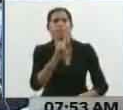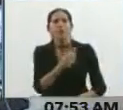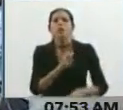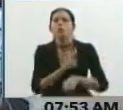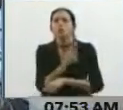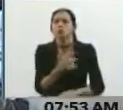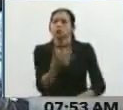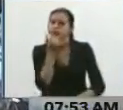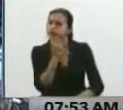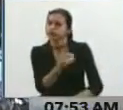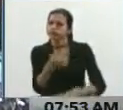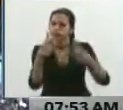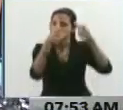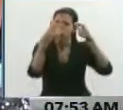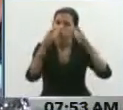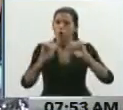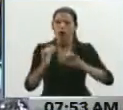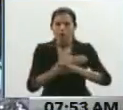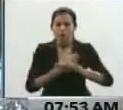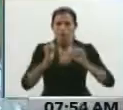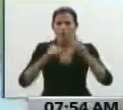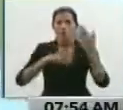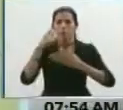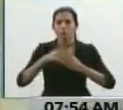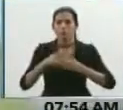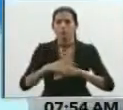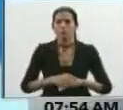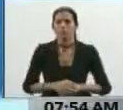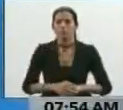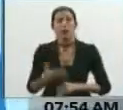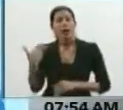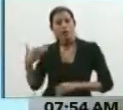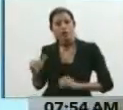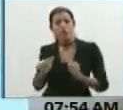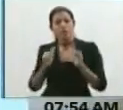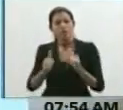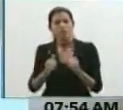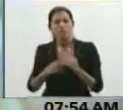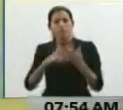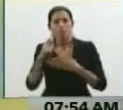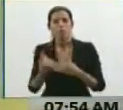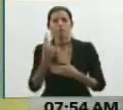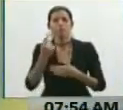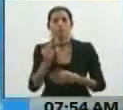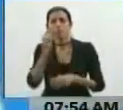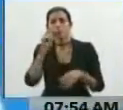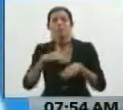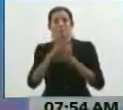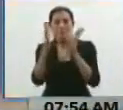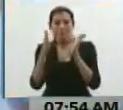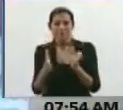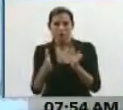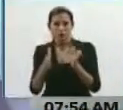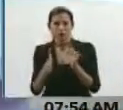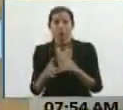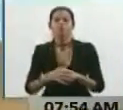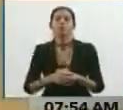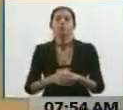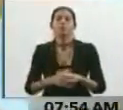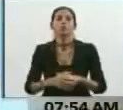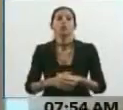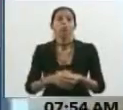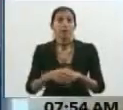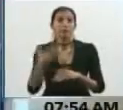ilegal e iniciando nosotros el programa el desayuno cuando los mismos barrios tuvimos aquí a gustavo gonzález lópez cuando era ministro entero de justicia es presentar